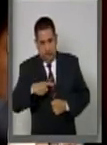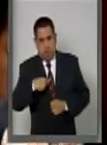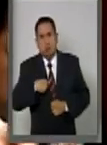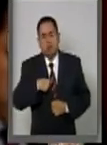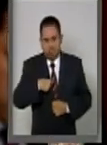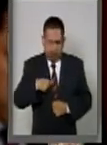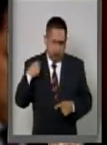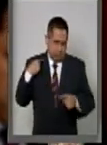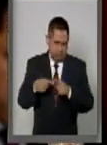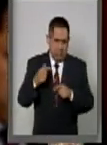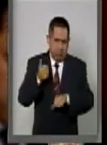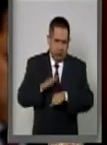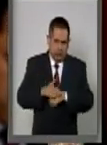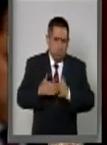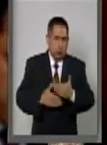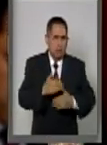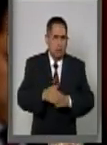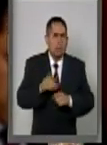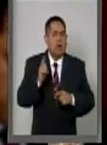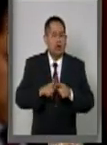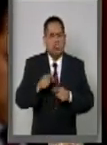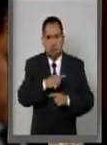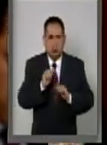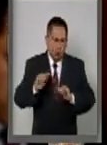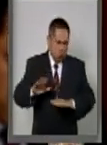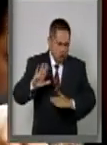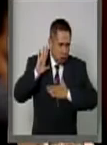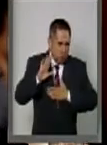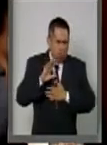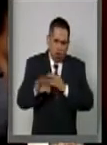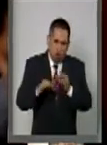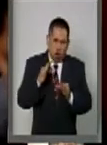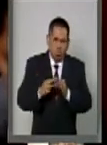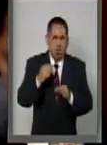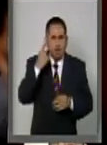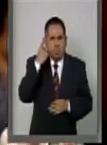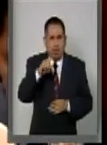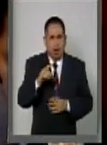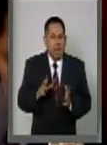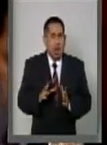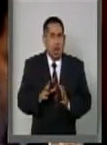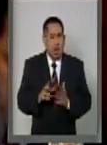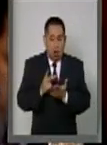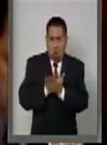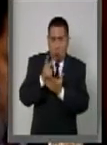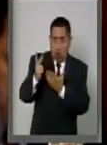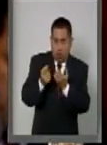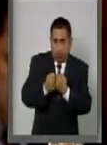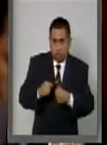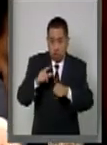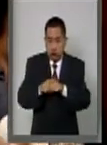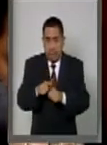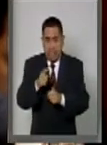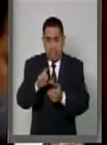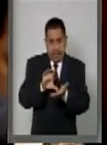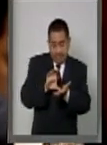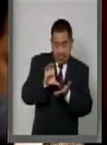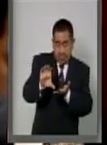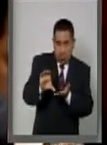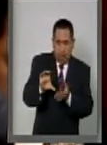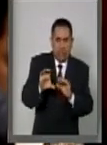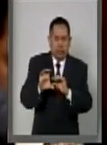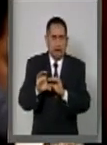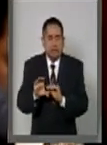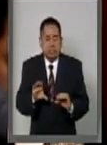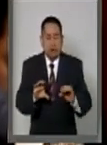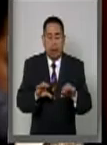toda su administración, que es un compromiso absoluto para evitar que el uso de los programas sociales se utilice desde el punto de vista